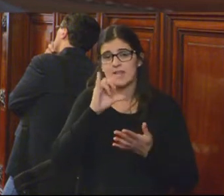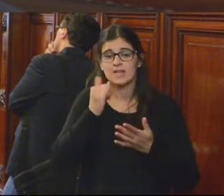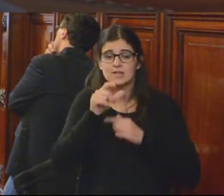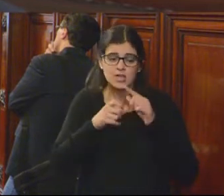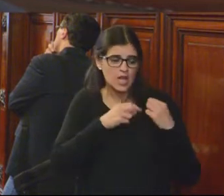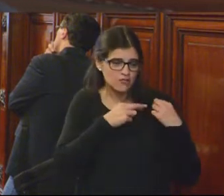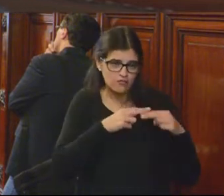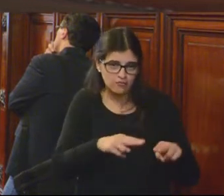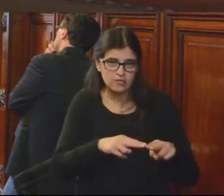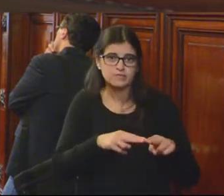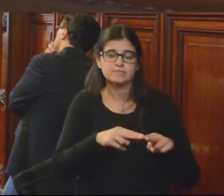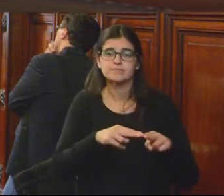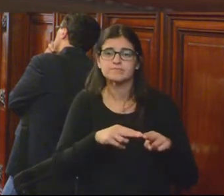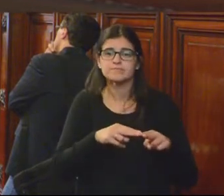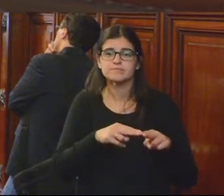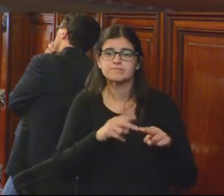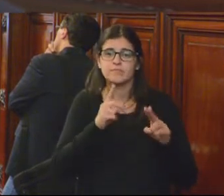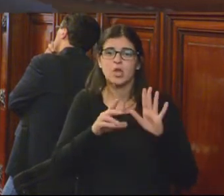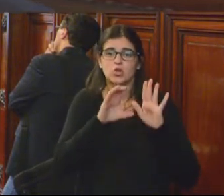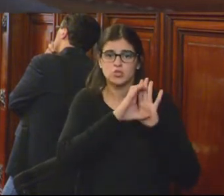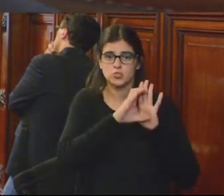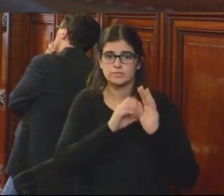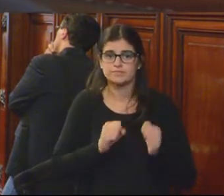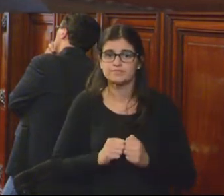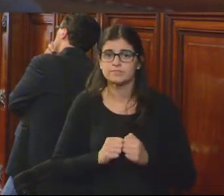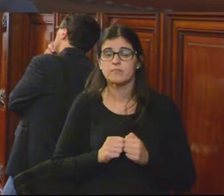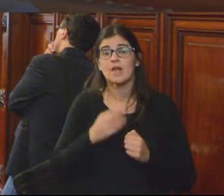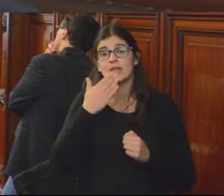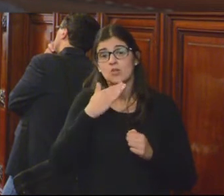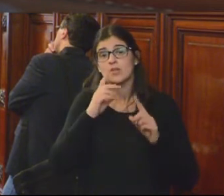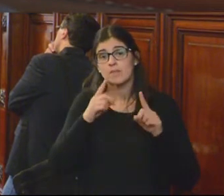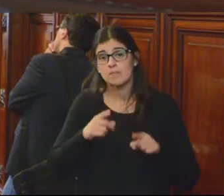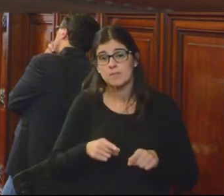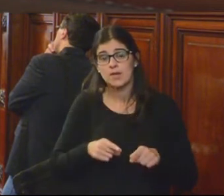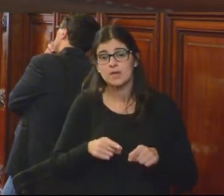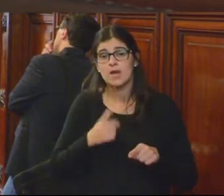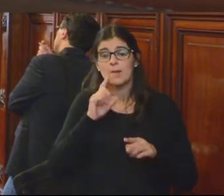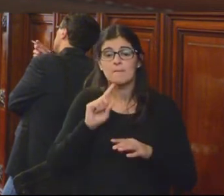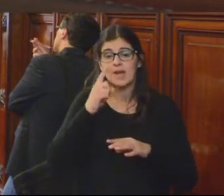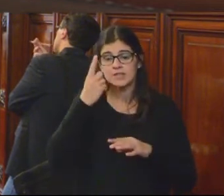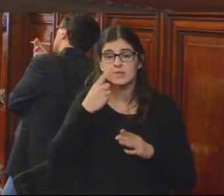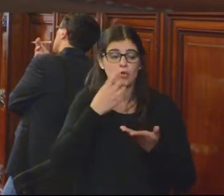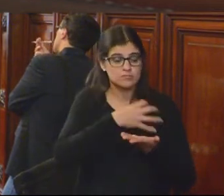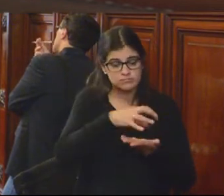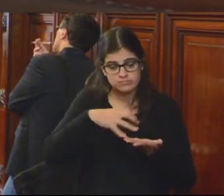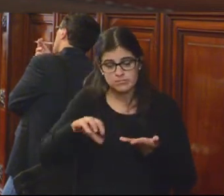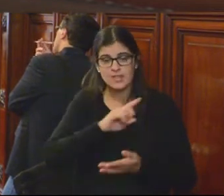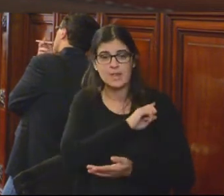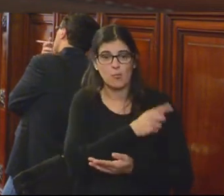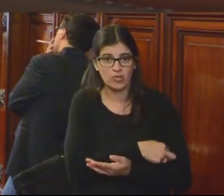rigiendo la Constitución, atendiendo desde la perspectiva del principio de separación de poderes.